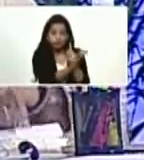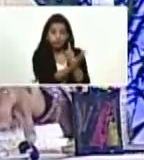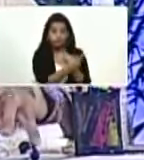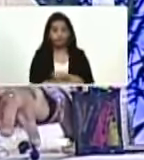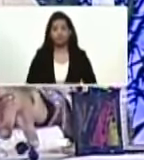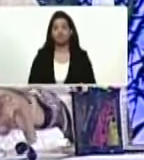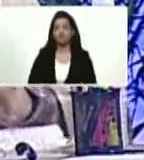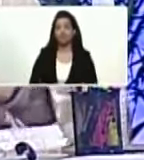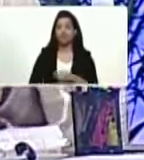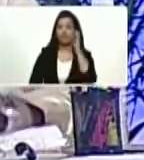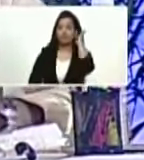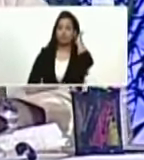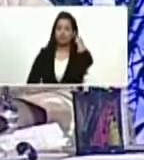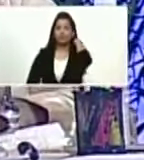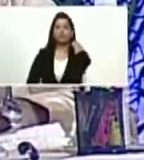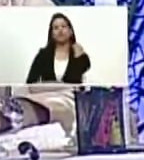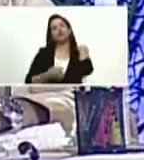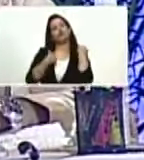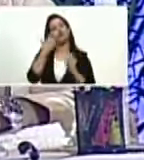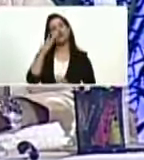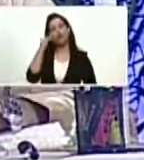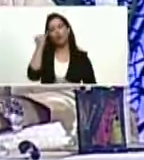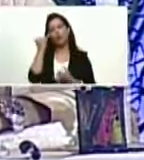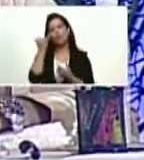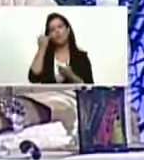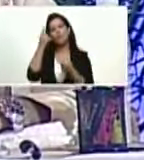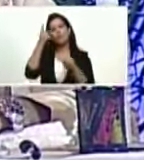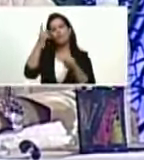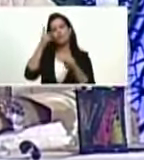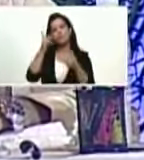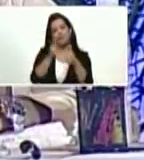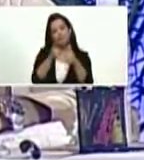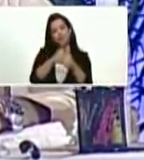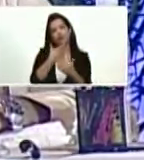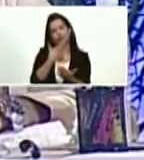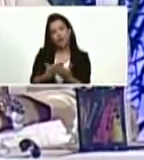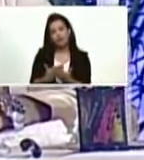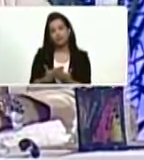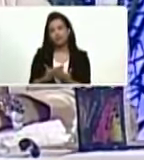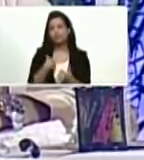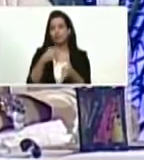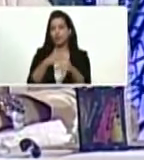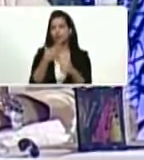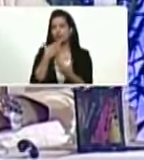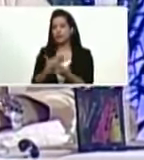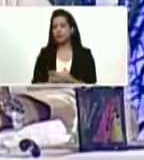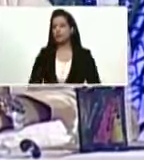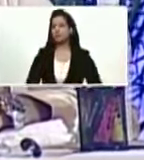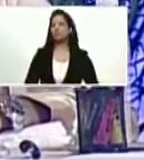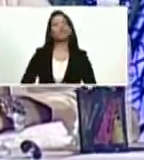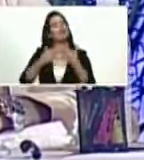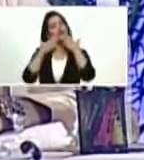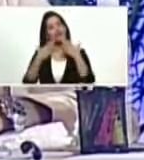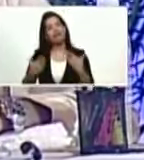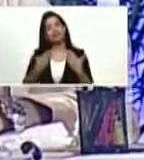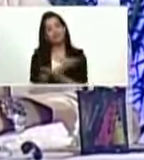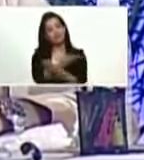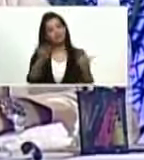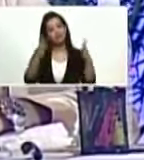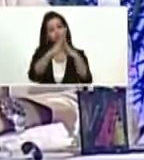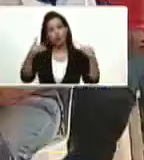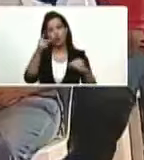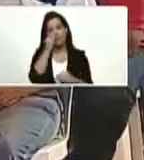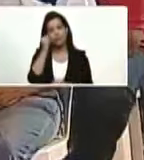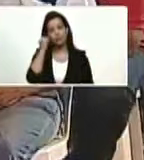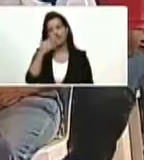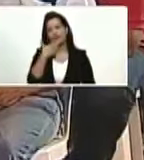Decía algo muy importante y con eso yo quiero, primero, quiero agradecerle a todas y todos por el